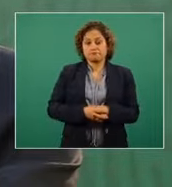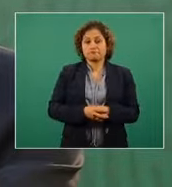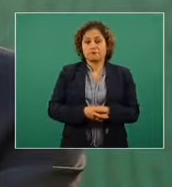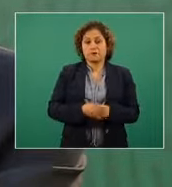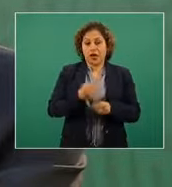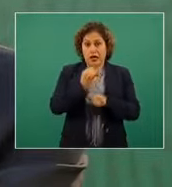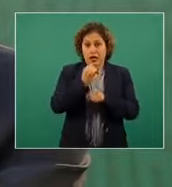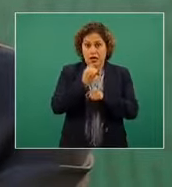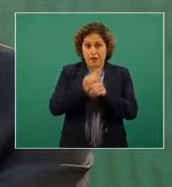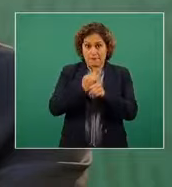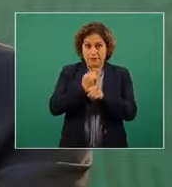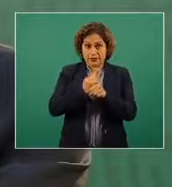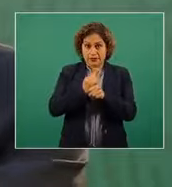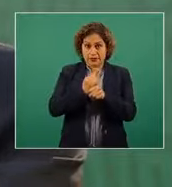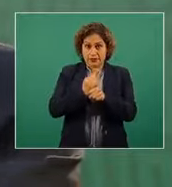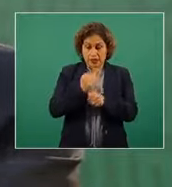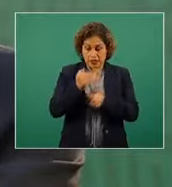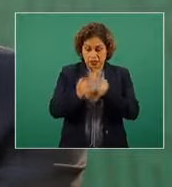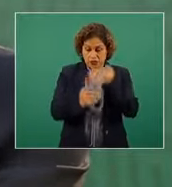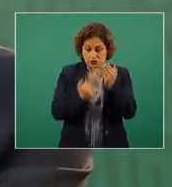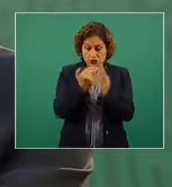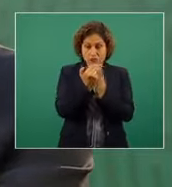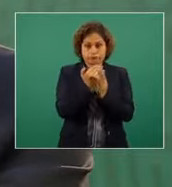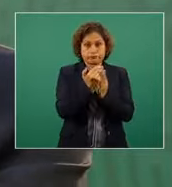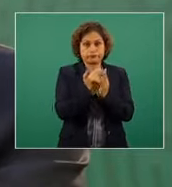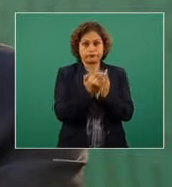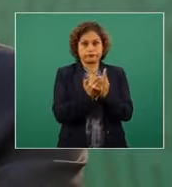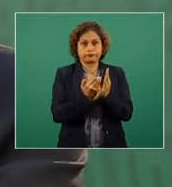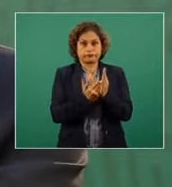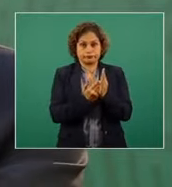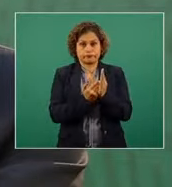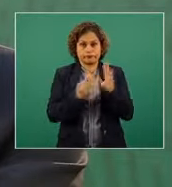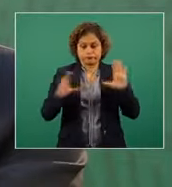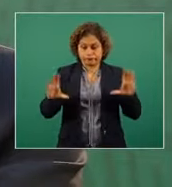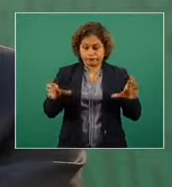investigación. No sé si dije, somos 120.